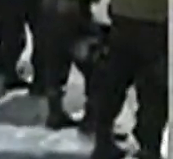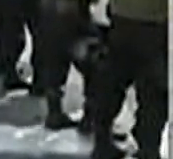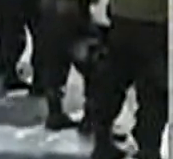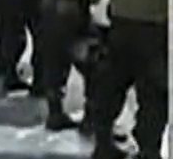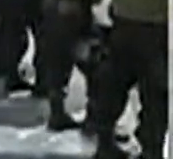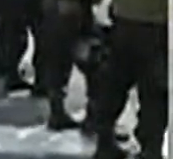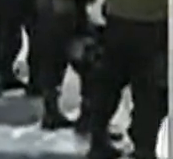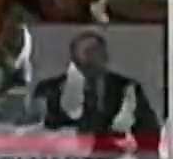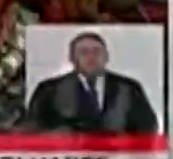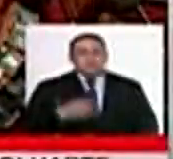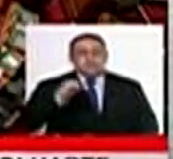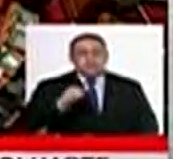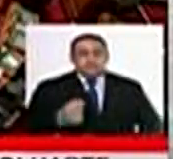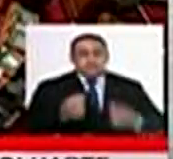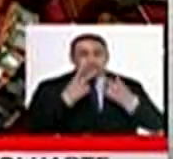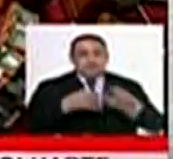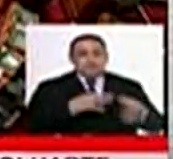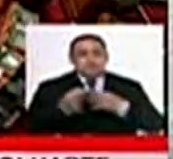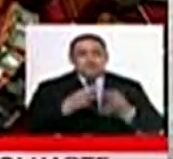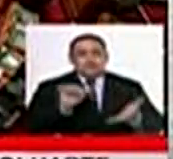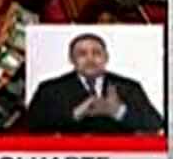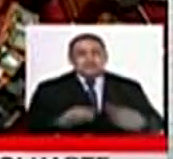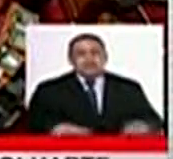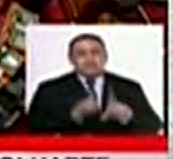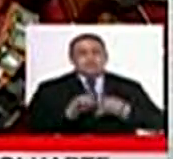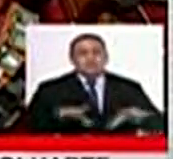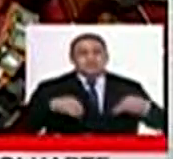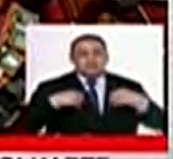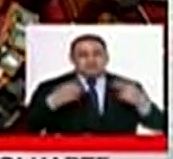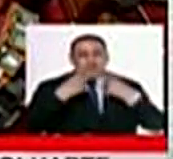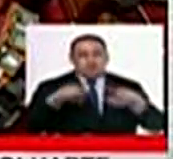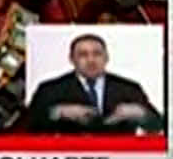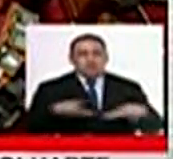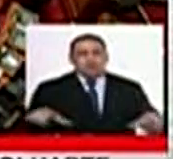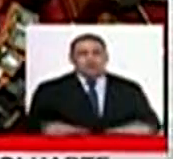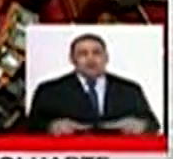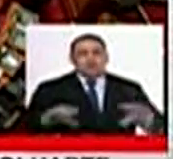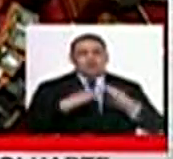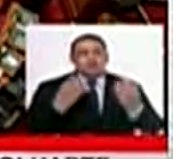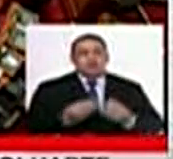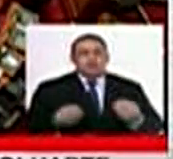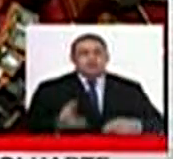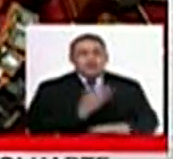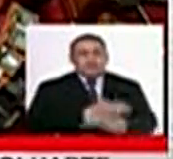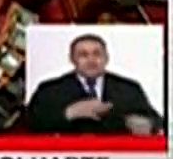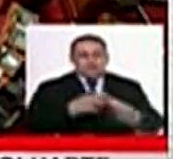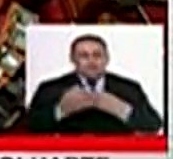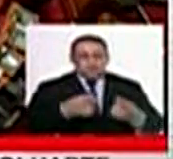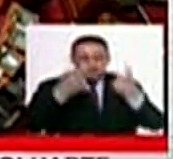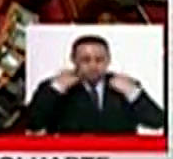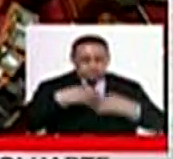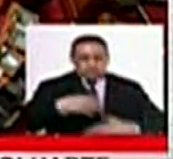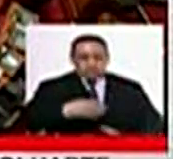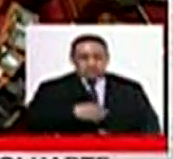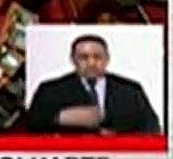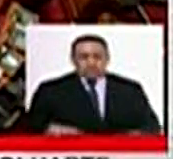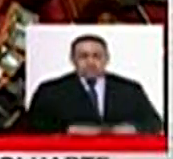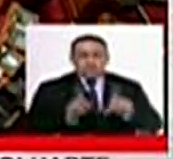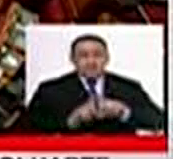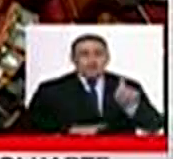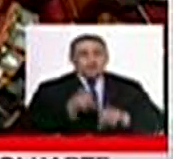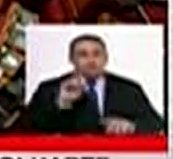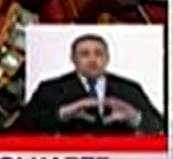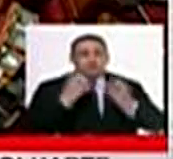Pedro Castillo ya fuera de la presidencia. ¿Qué mensaje debemos tener, entender, llevarnos en relación